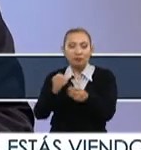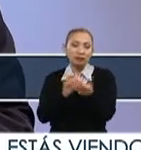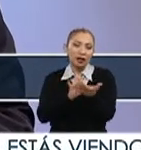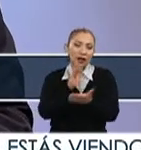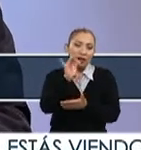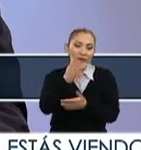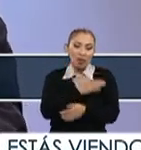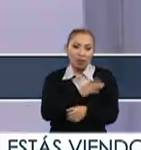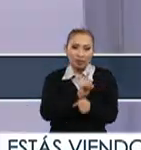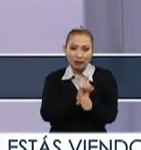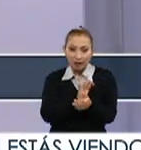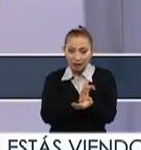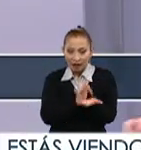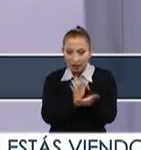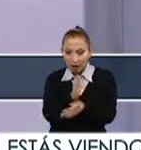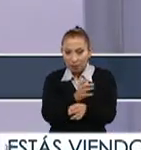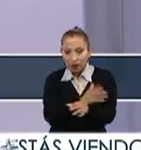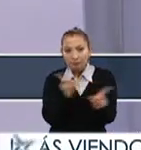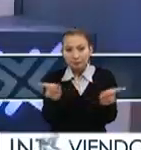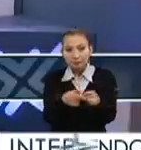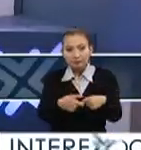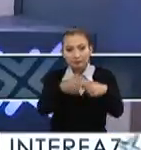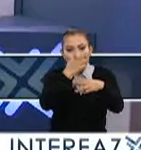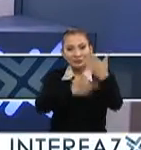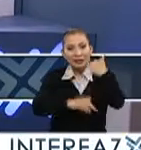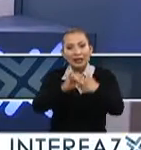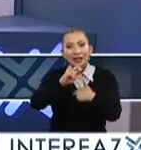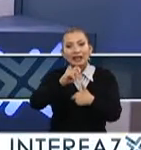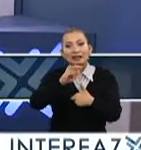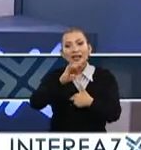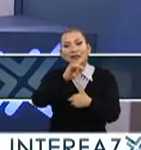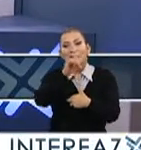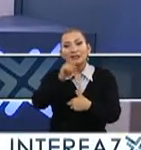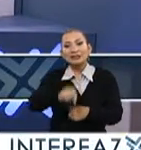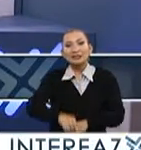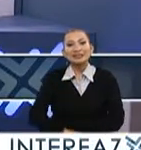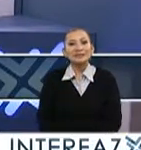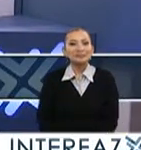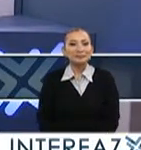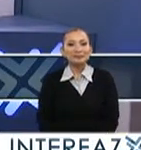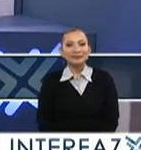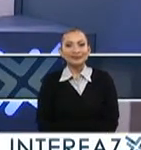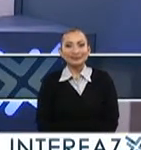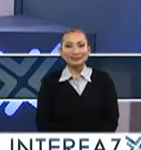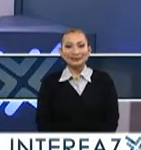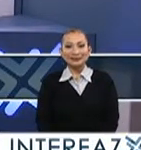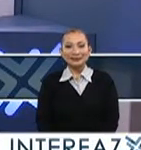Muchas gracias. Muy buenos días, gracias por acompañarnos. Vamos a hacer una breve pausa, regresamos después. Esto es Interfaz.